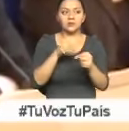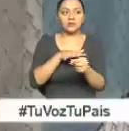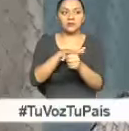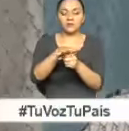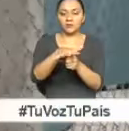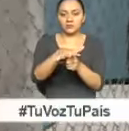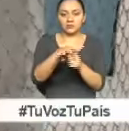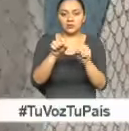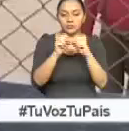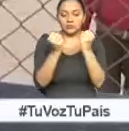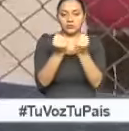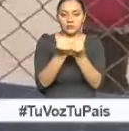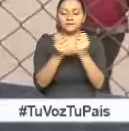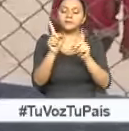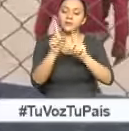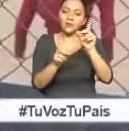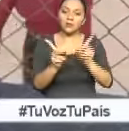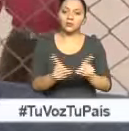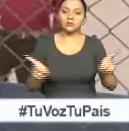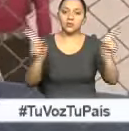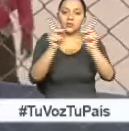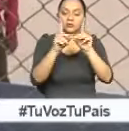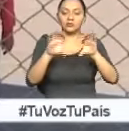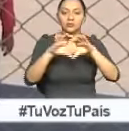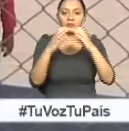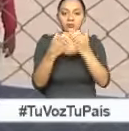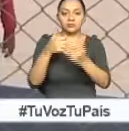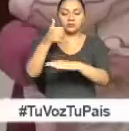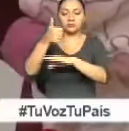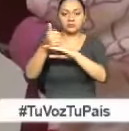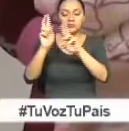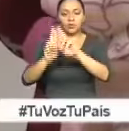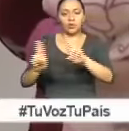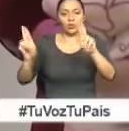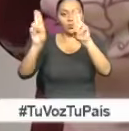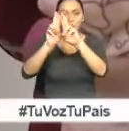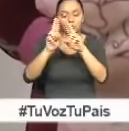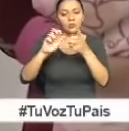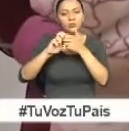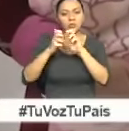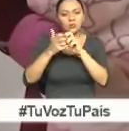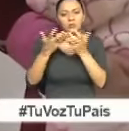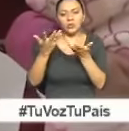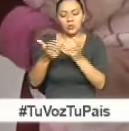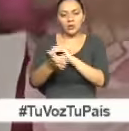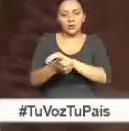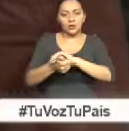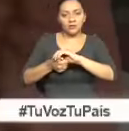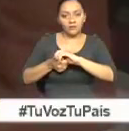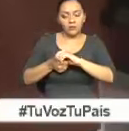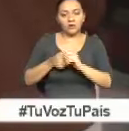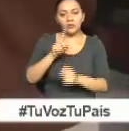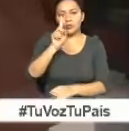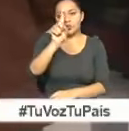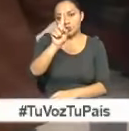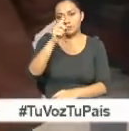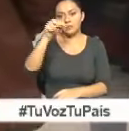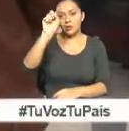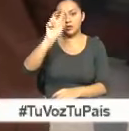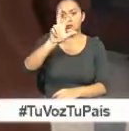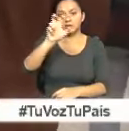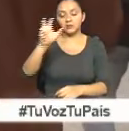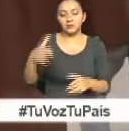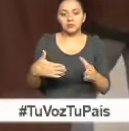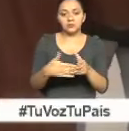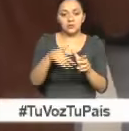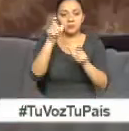Cívica. Según datos del Alto Comisionado de las Naciones Unidas para los Refugiados, existen 1,3 millones de refugiados